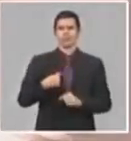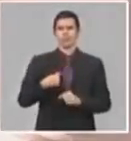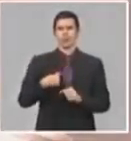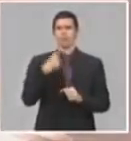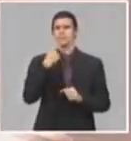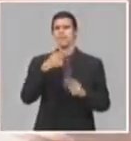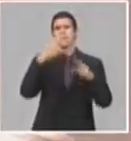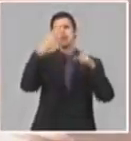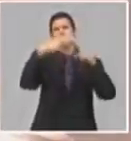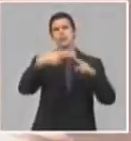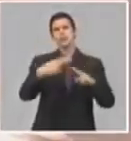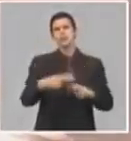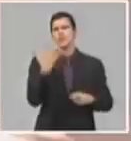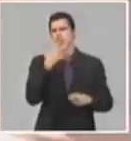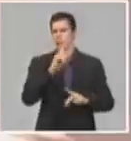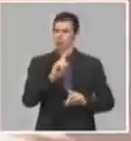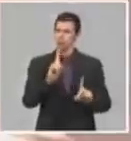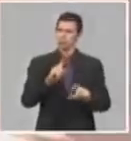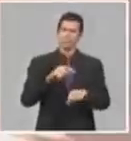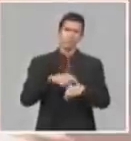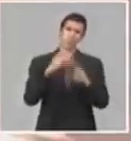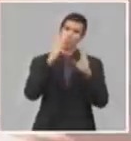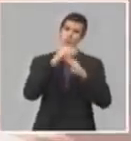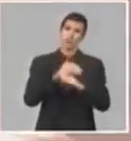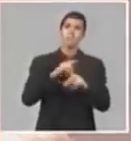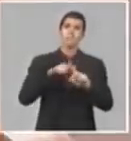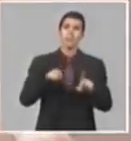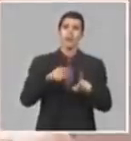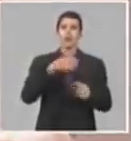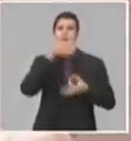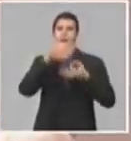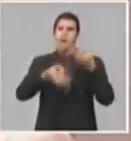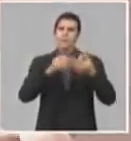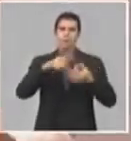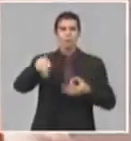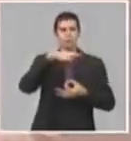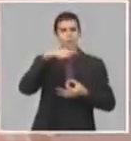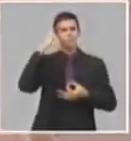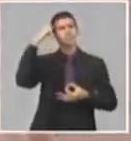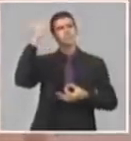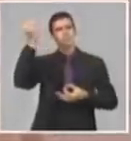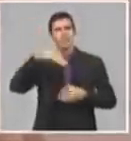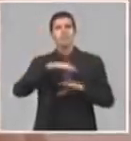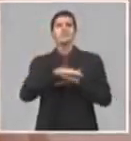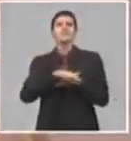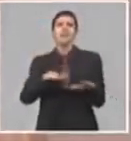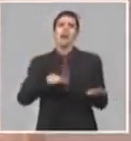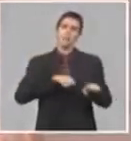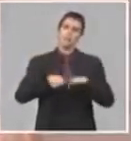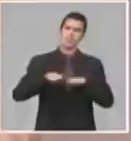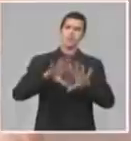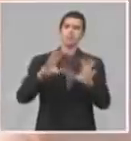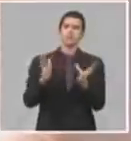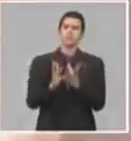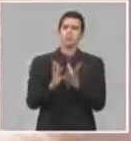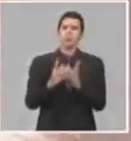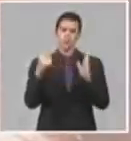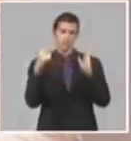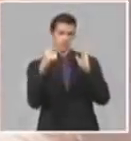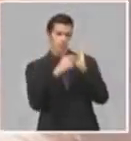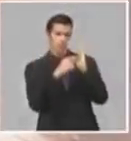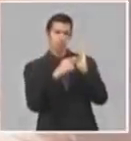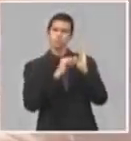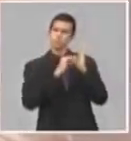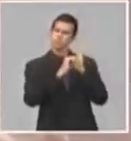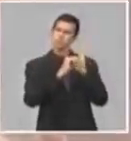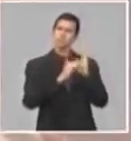tiempo, pero nosotros debemos emitir una resolución que de hecho ya está redactada, tiene hasta su